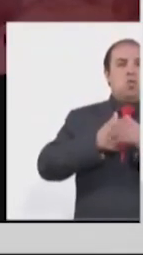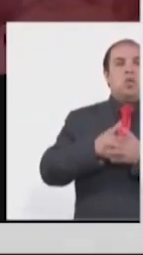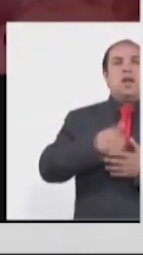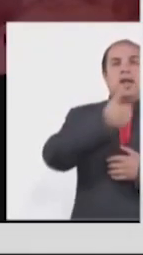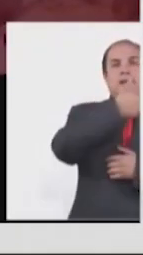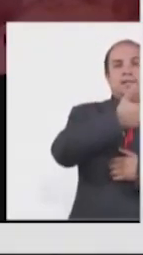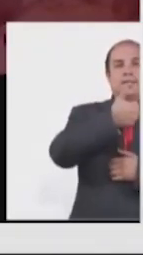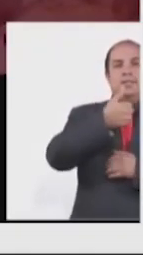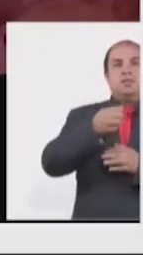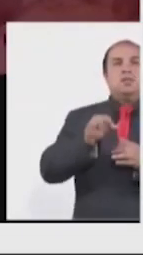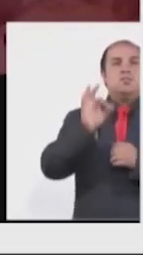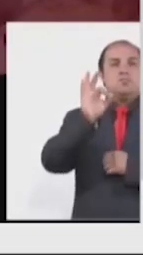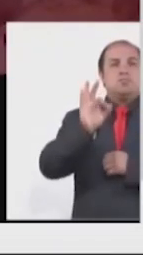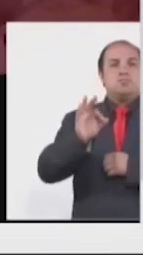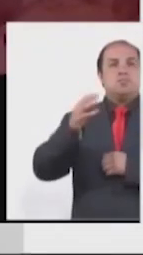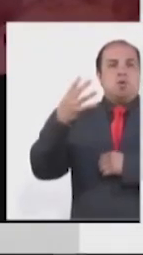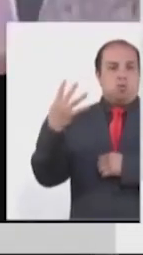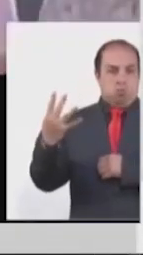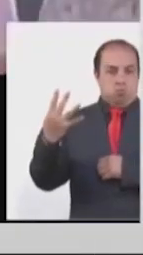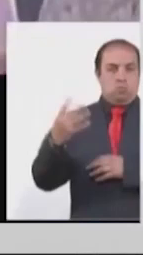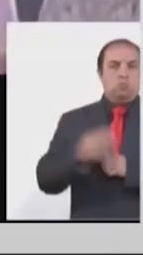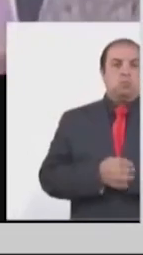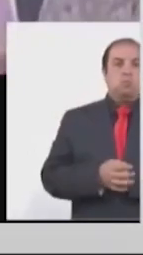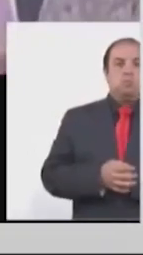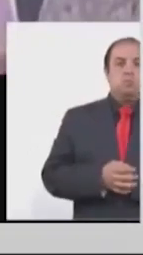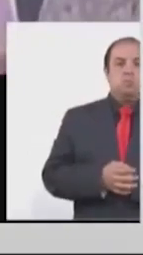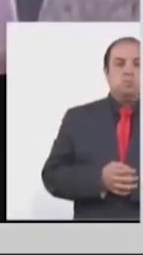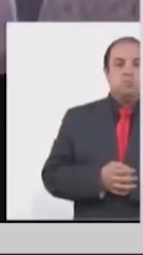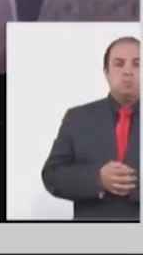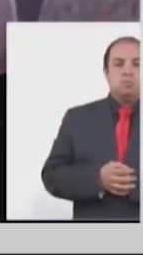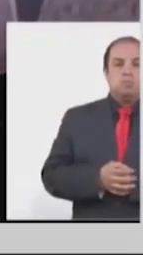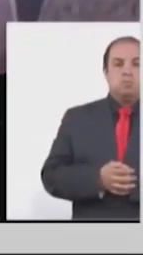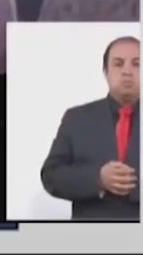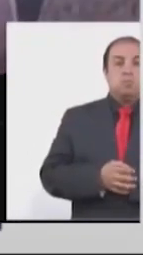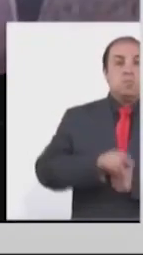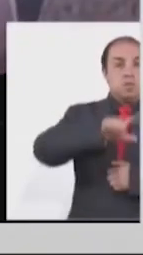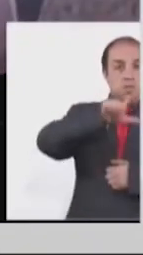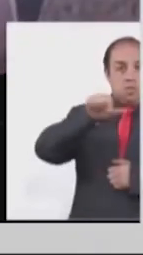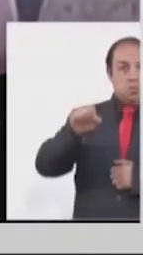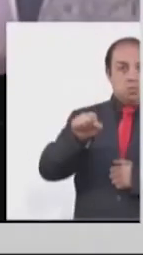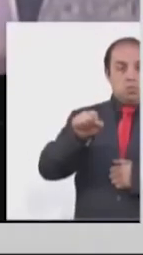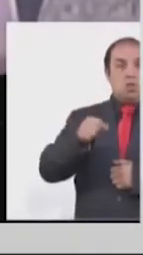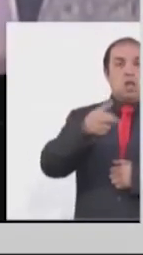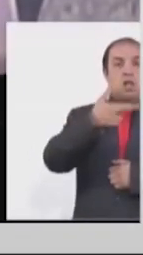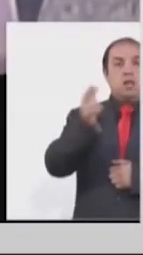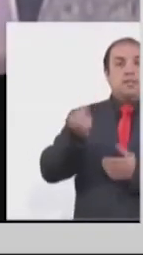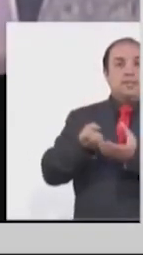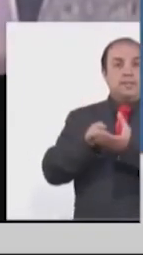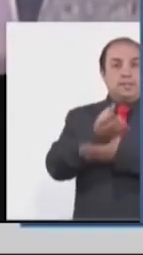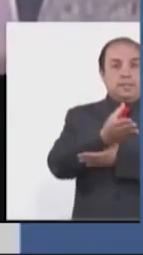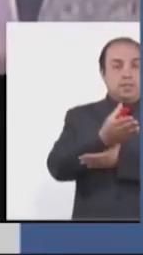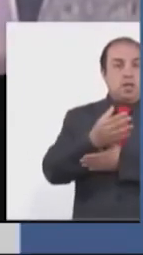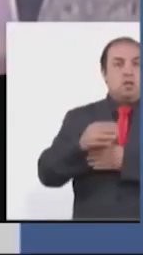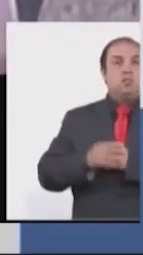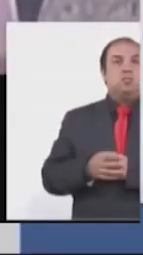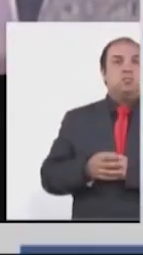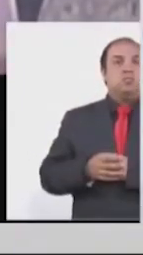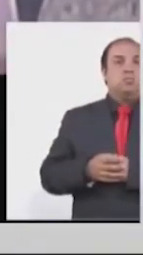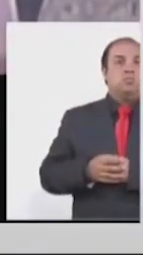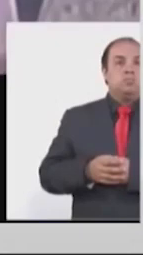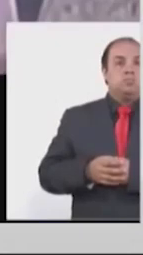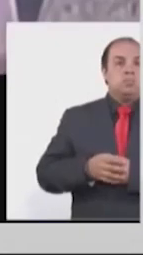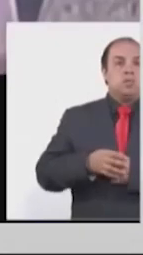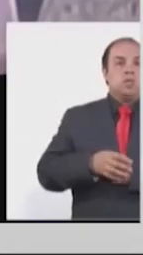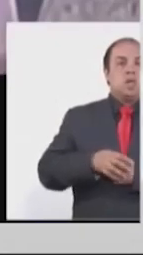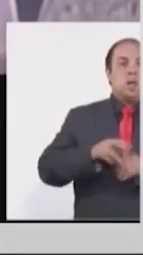indicar que él tiene mucho que ver en todo este asunto las imágenes que sean transmitido que se han dado a conocer hay un video muy